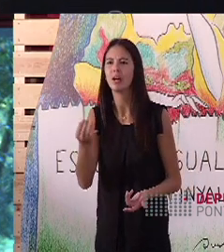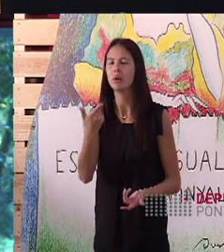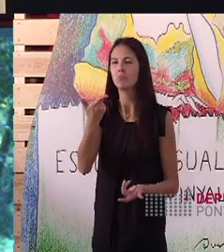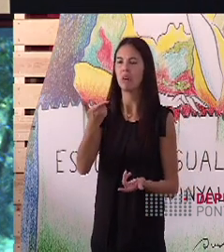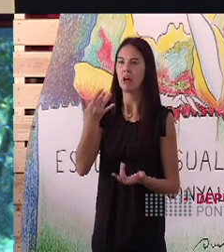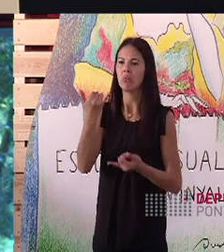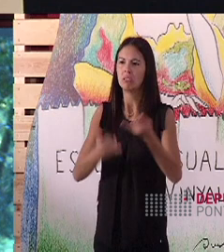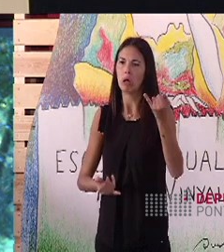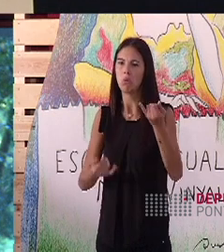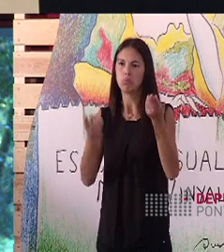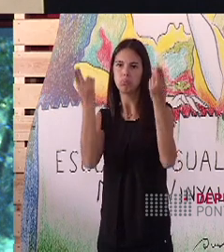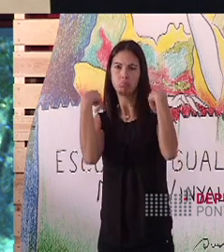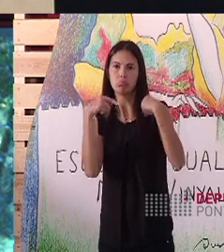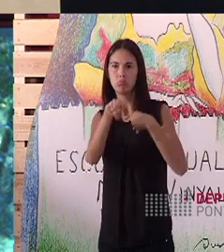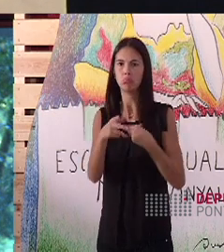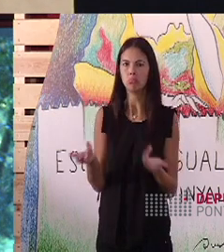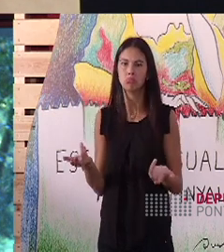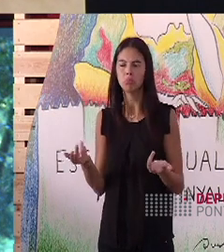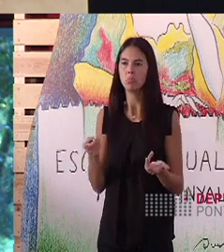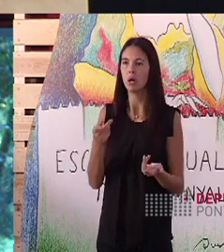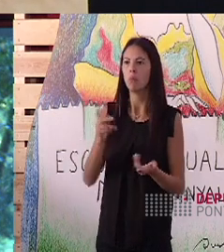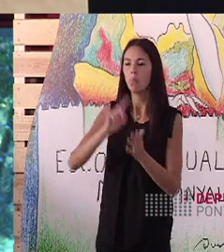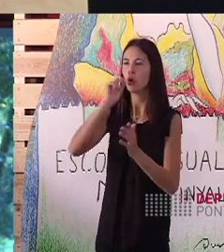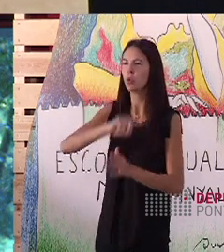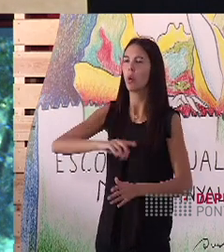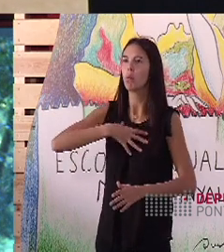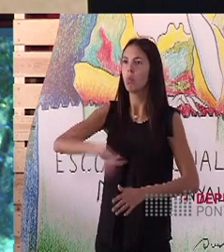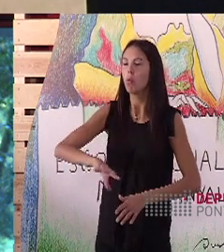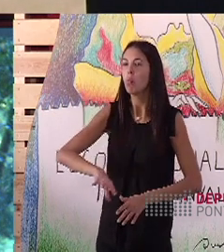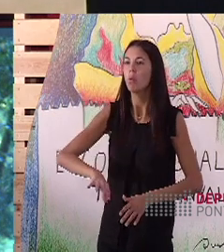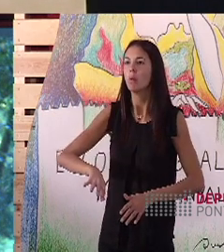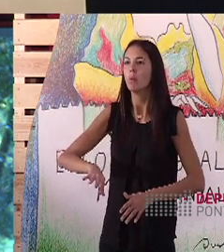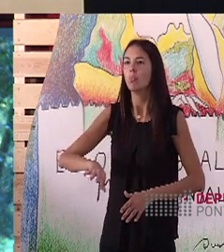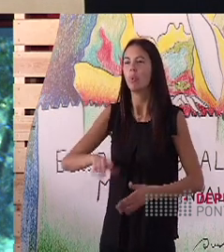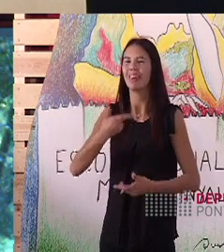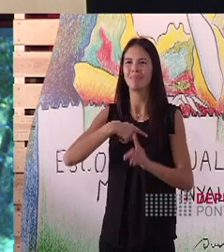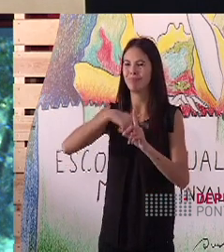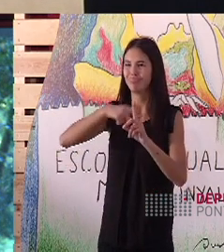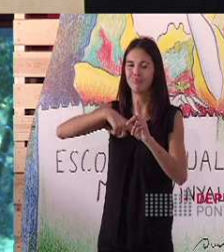de una tolerancia tan alta y hubiese llegado a unos niveles